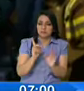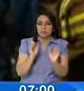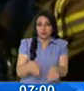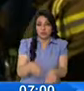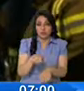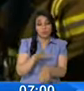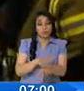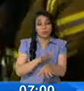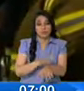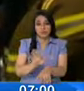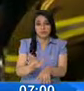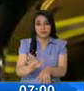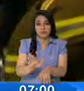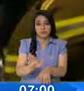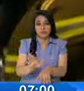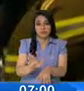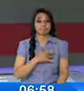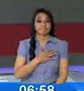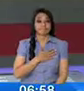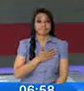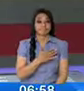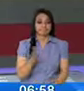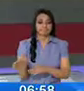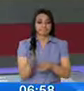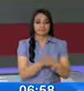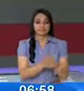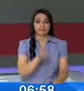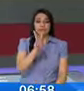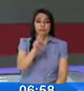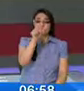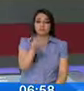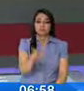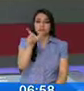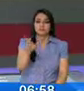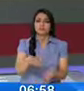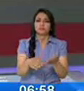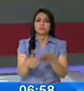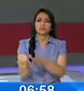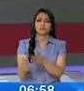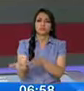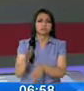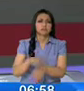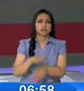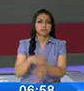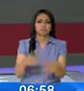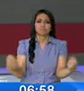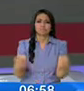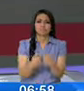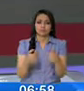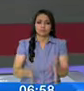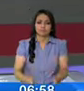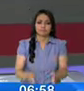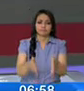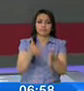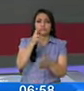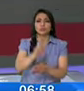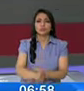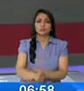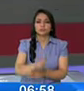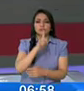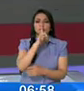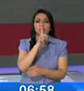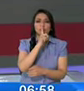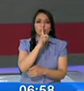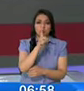tránsito. Informó Luis Vargas. Informaciones, dos personas fallecieron tras un accidente de tránsito en la Panamericana Sur, en la ciudad de Latacunga. El